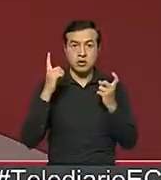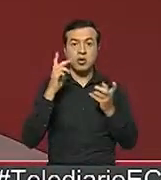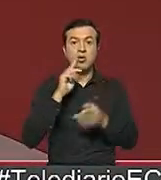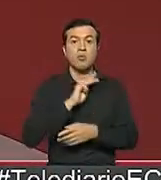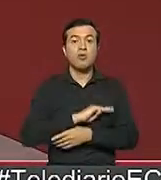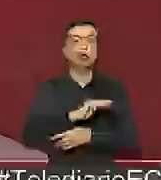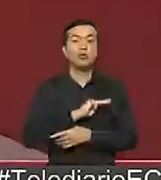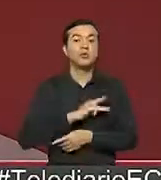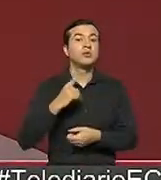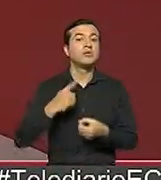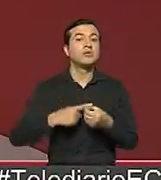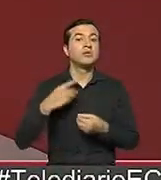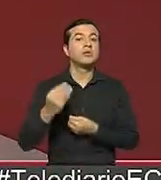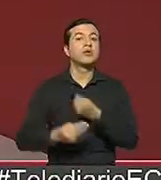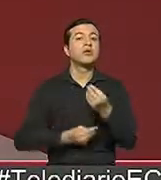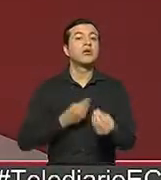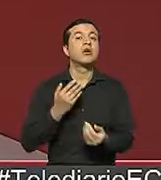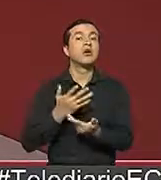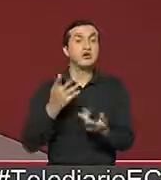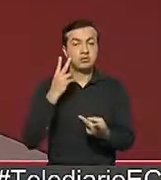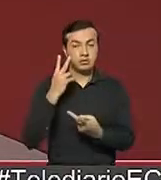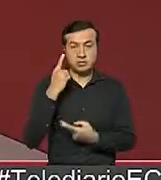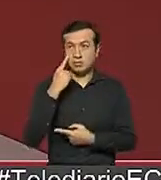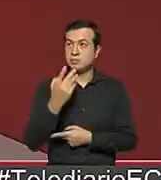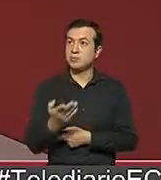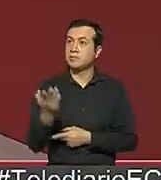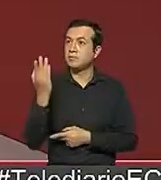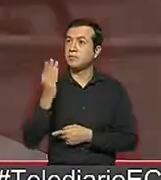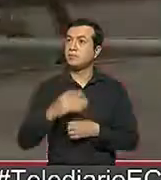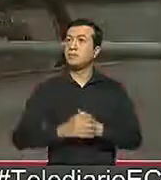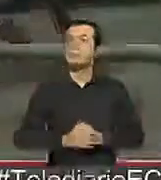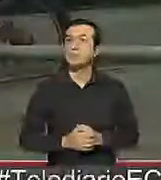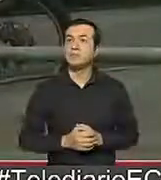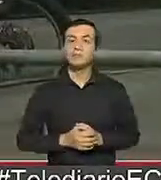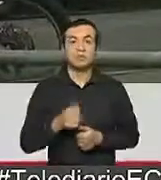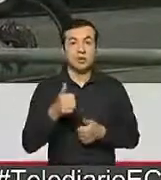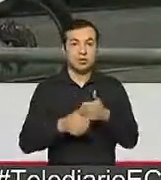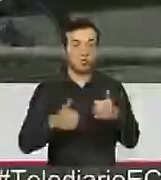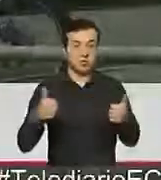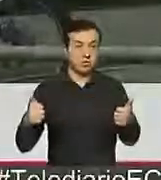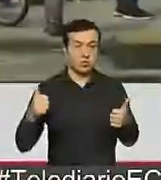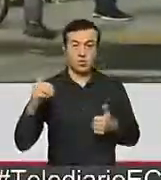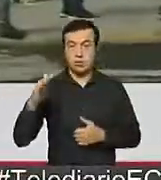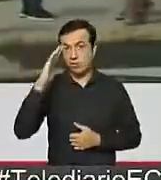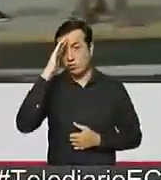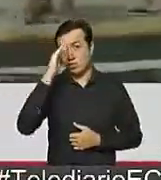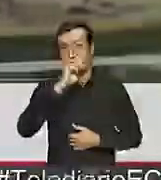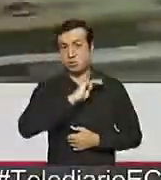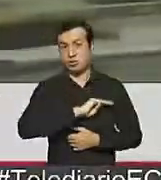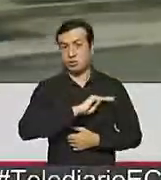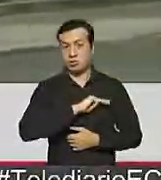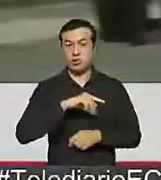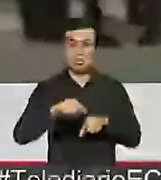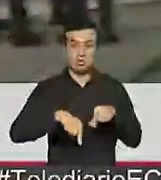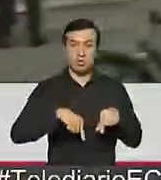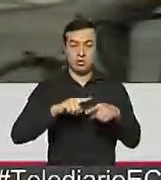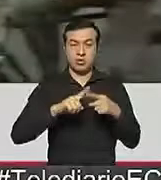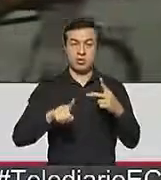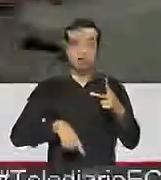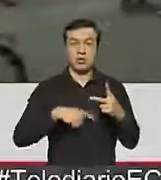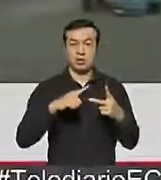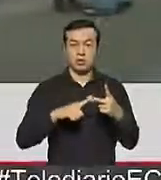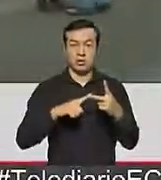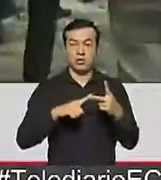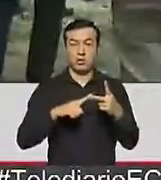municipio capitalino realiza operativos preventivos. Autoridades de la Agencia Metropolitana de Tránsito y de la Agencia Metropolitana